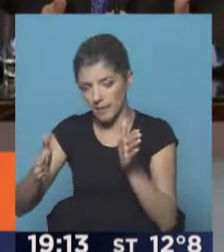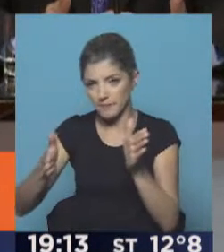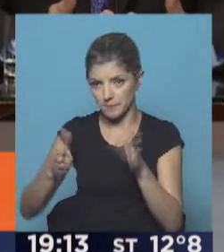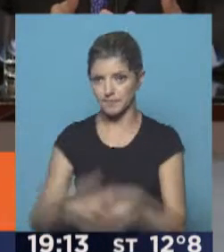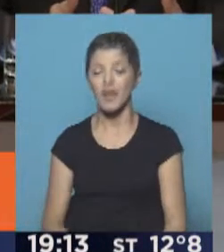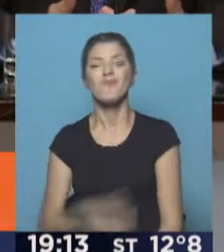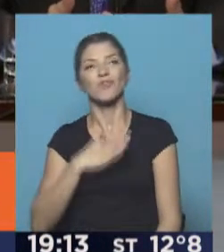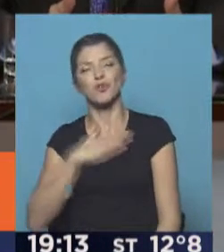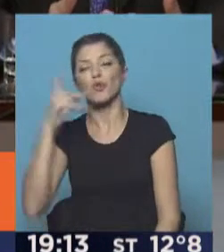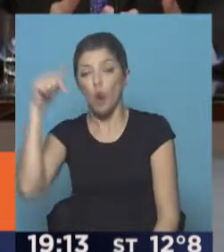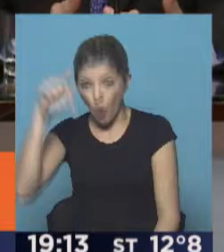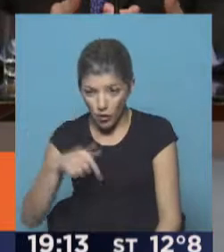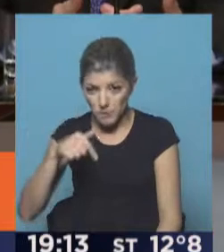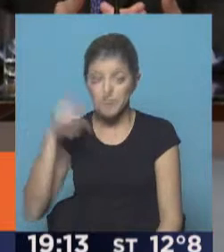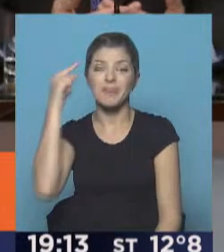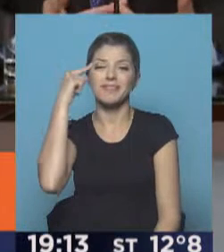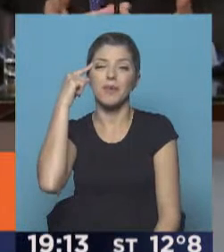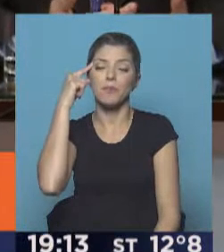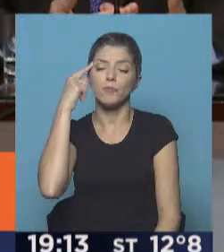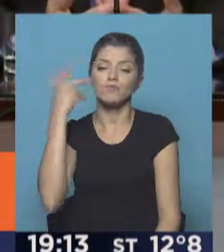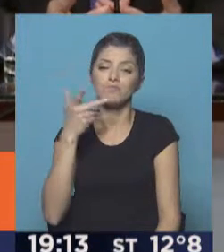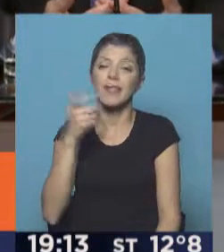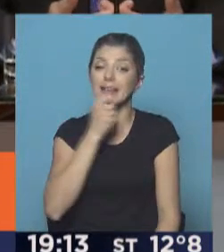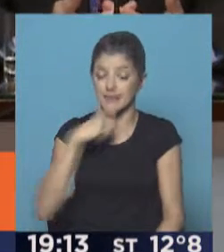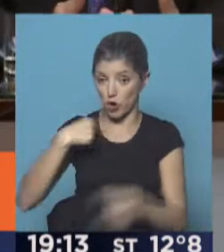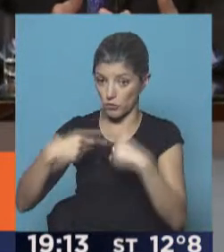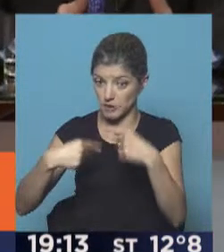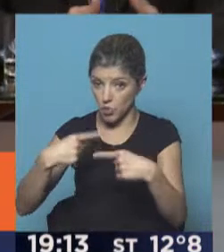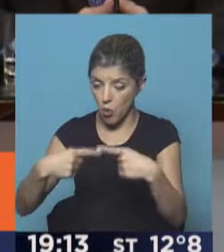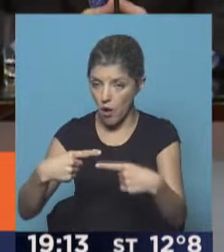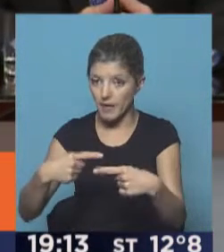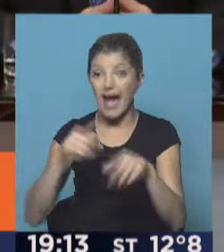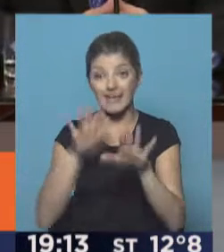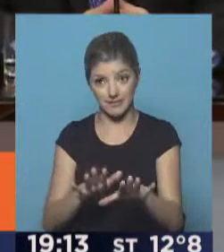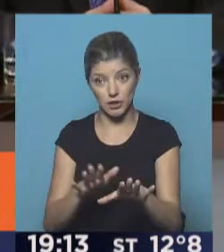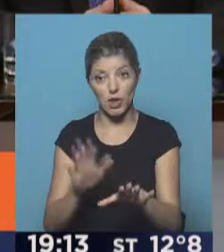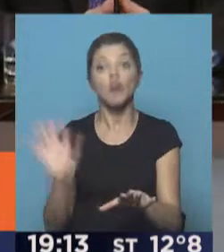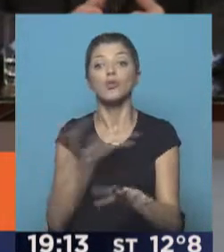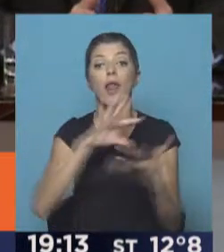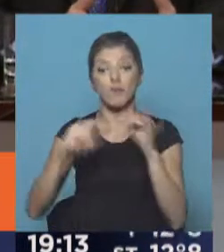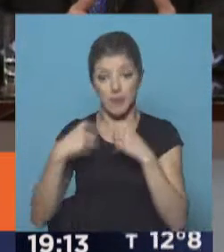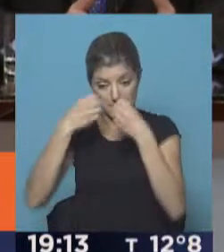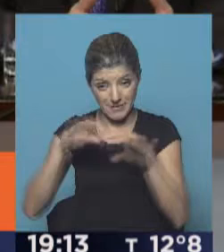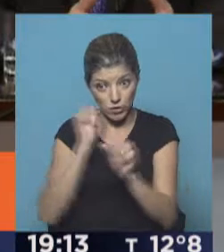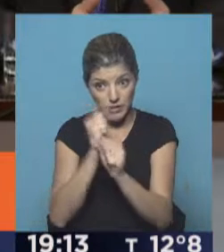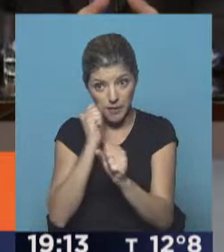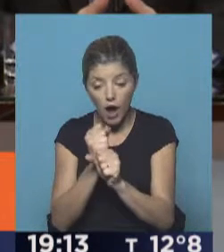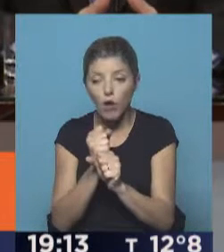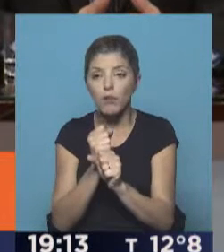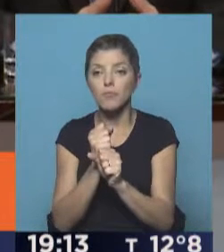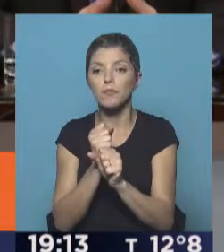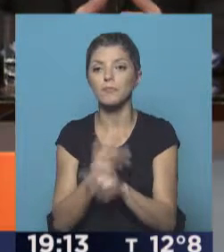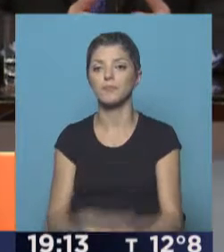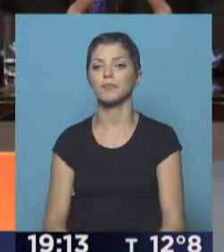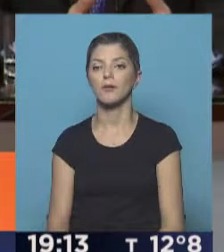estimación que tenemos hoy en el Gobierno es que si seguimos las cosas que hemos empezado a implementar, no vamos a necesitar